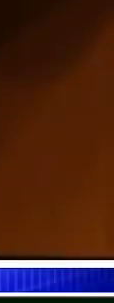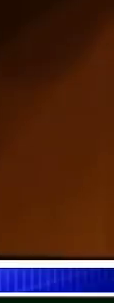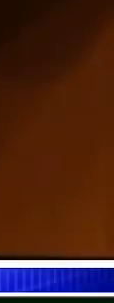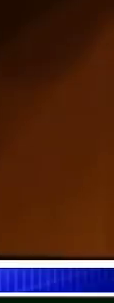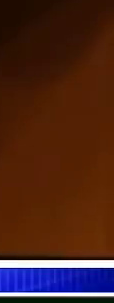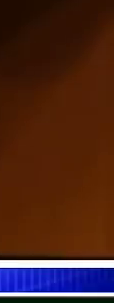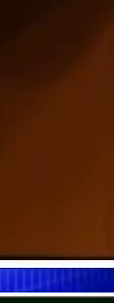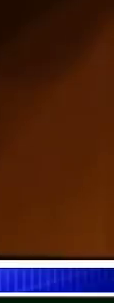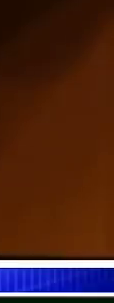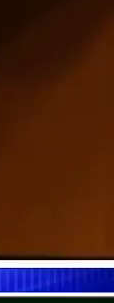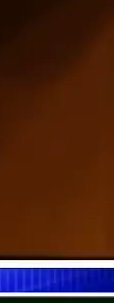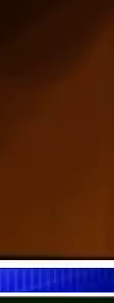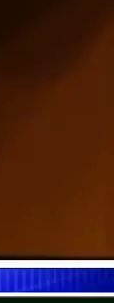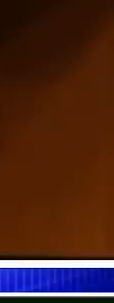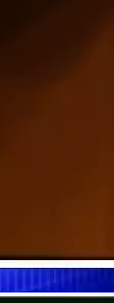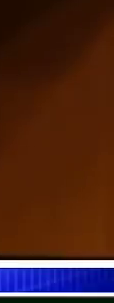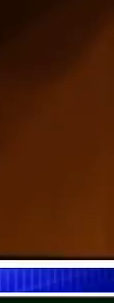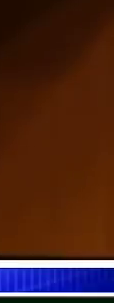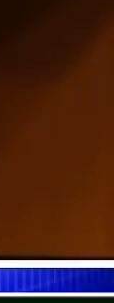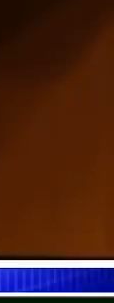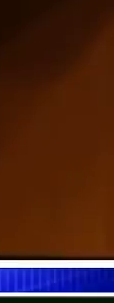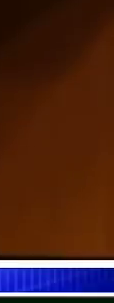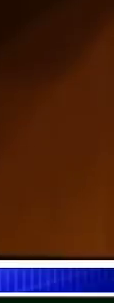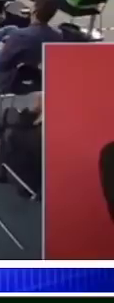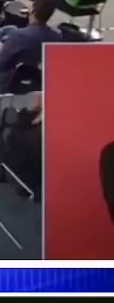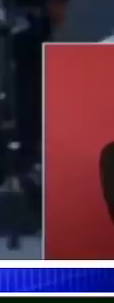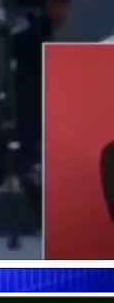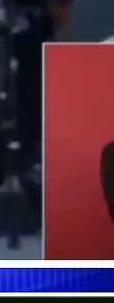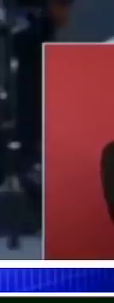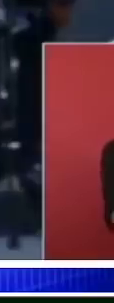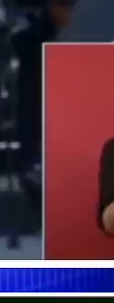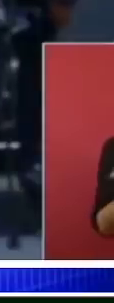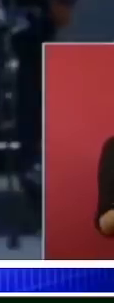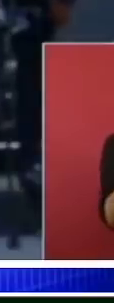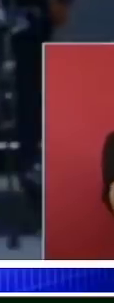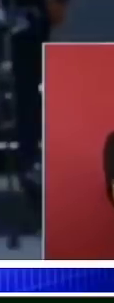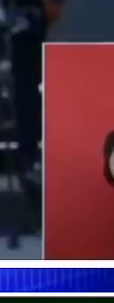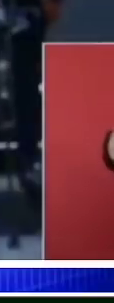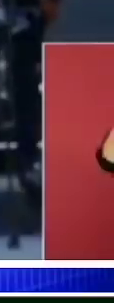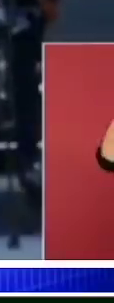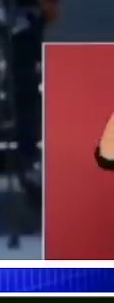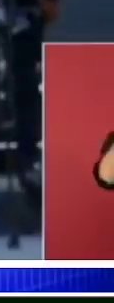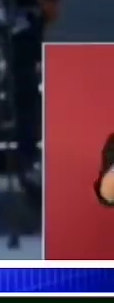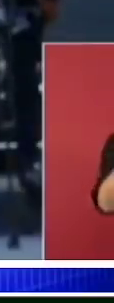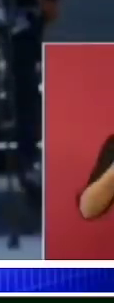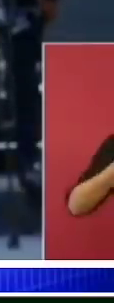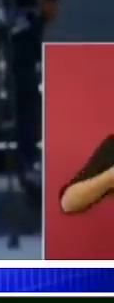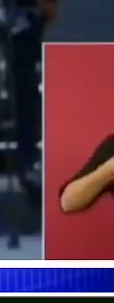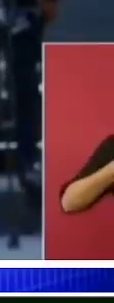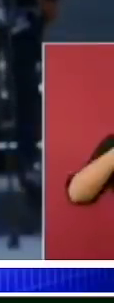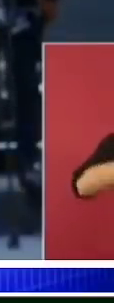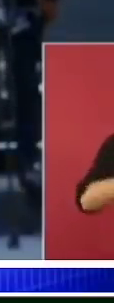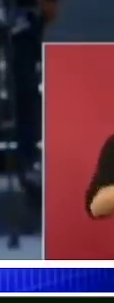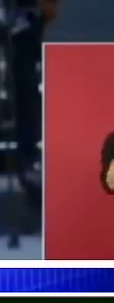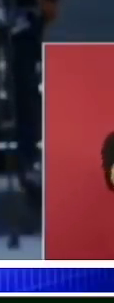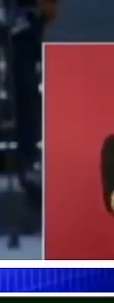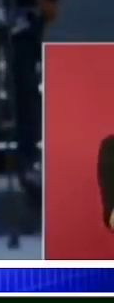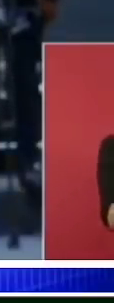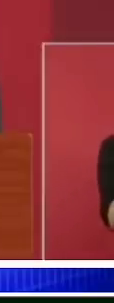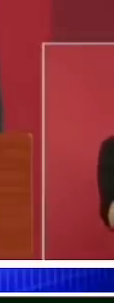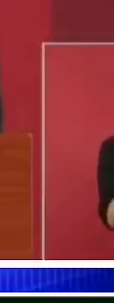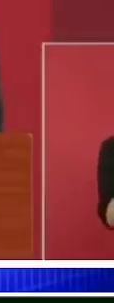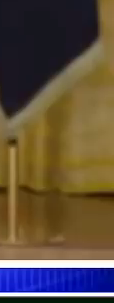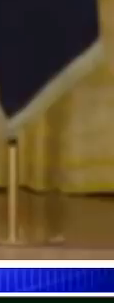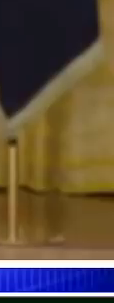rompamos relaciones diplomáticas con rusia e incluso pidiendo la expulsión de diplomáticos de aquel país de nuestro territorio nacional y es